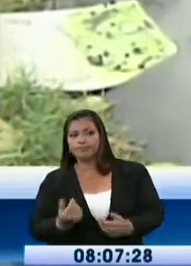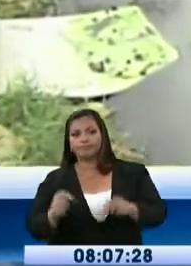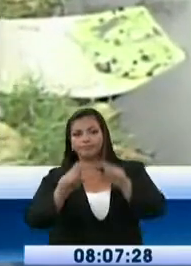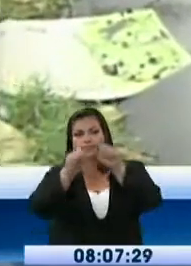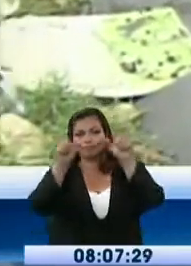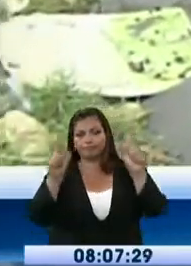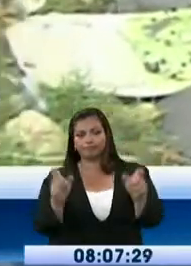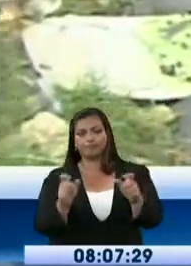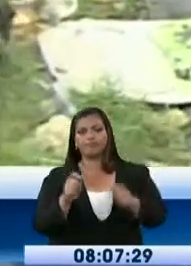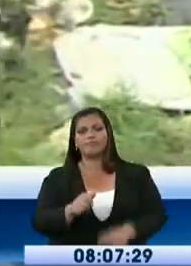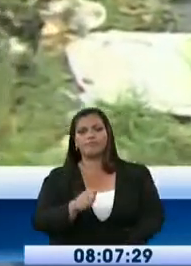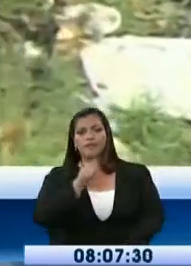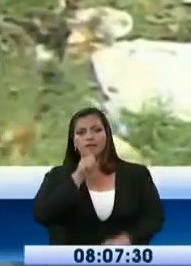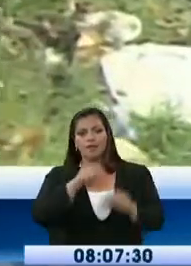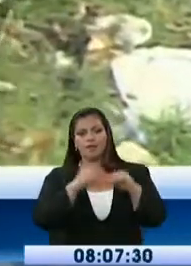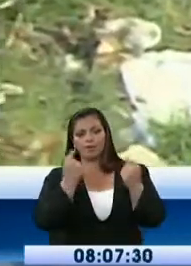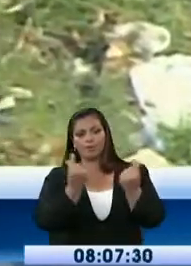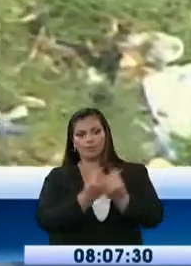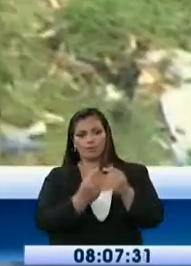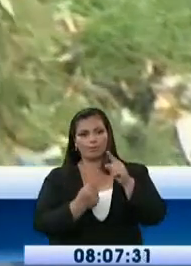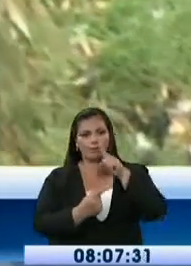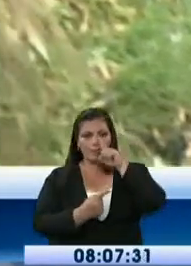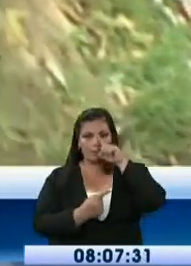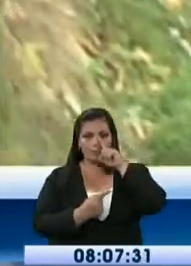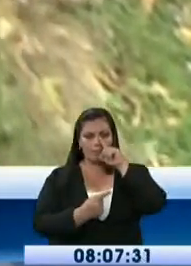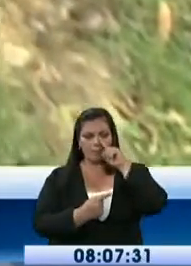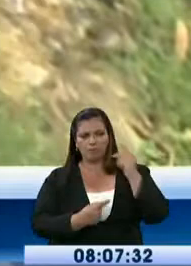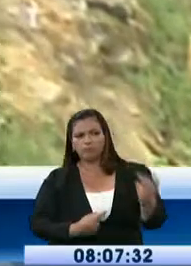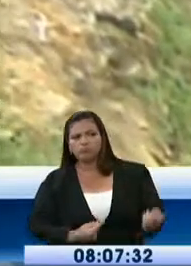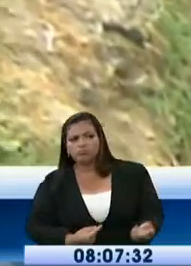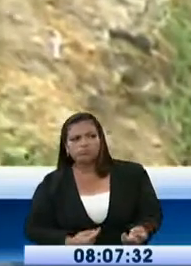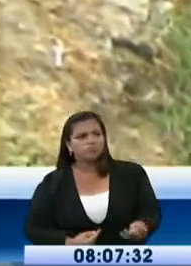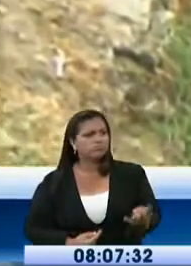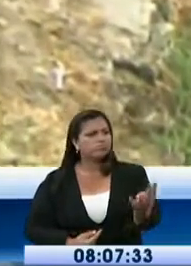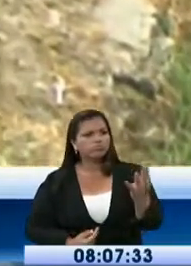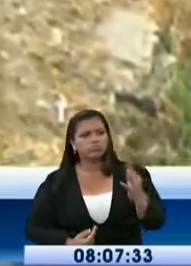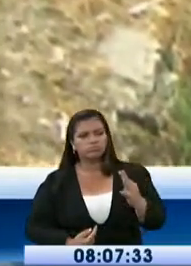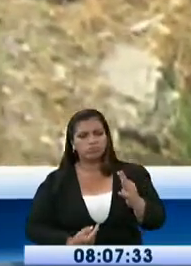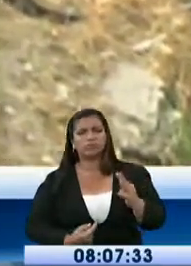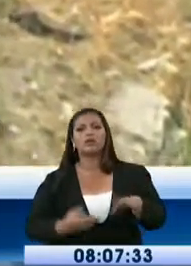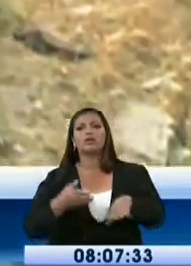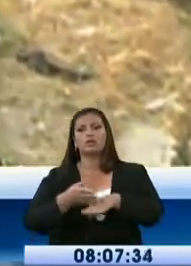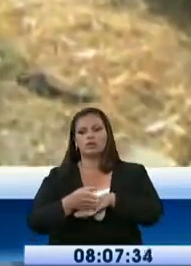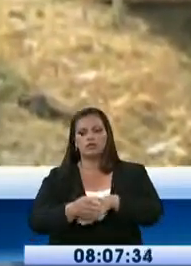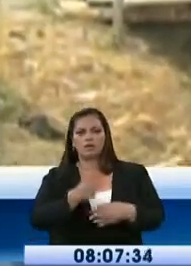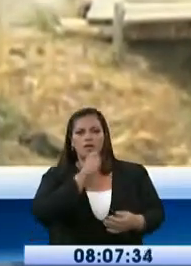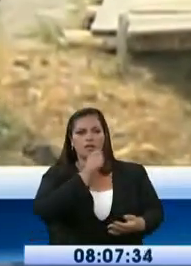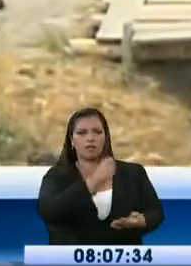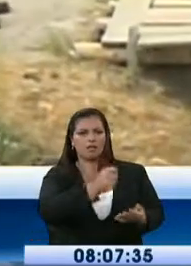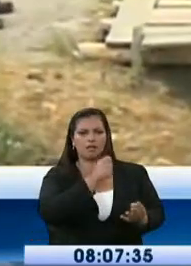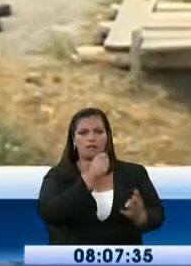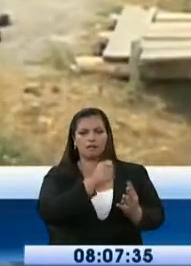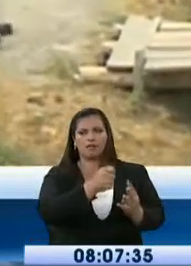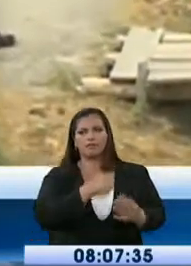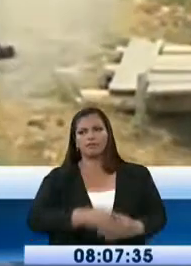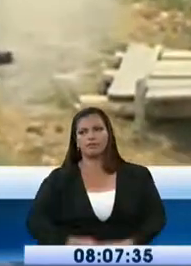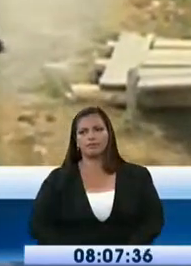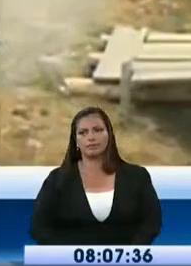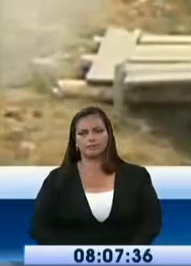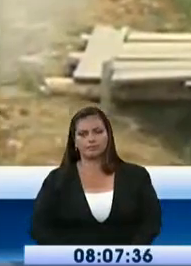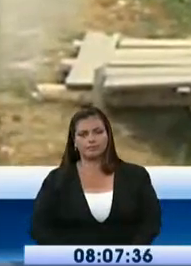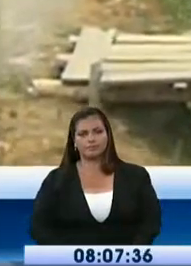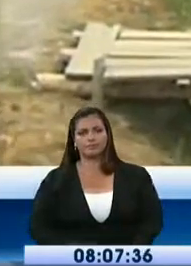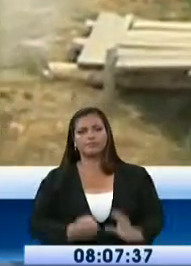Interagua. Ellos ya confirmaron su presencia, están llegando y con ellos vamos a desarrollar más este tema porque vamos a